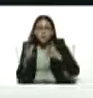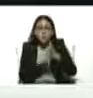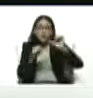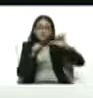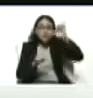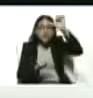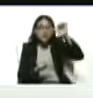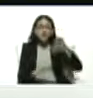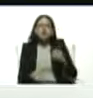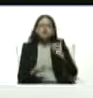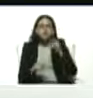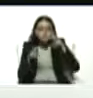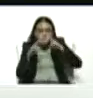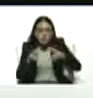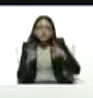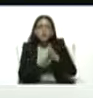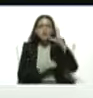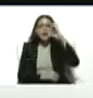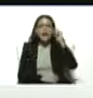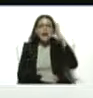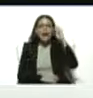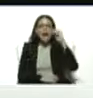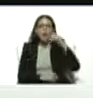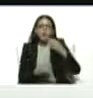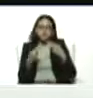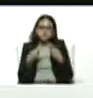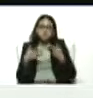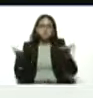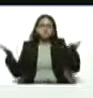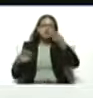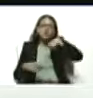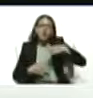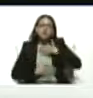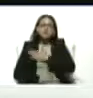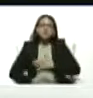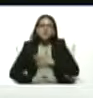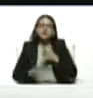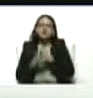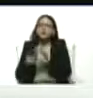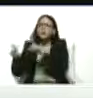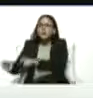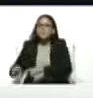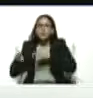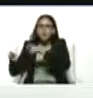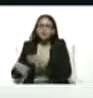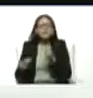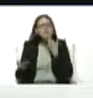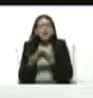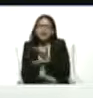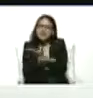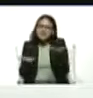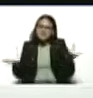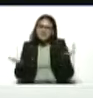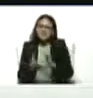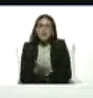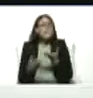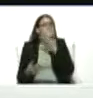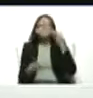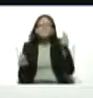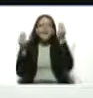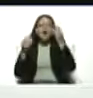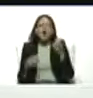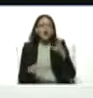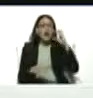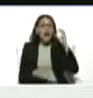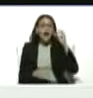e Innovación del Cacao, para disfrute de los productores. Muchas gracias, pues, el mejor cacao del mundo.